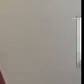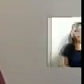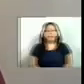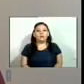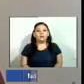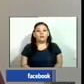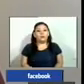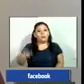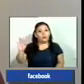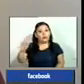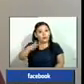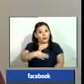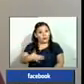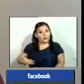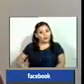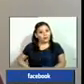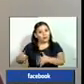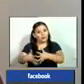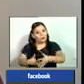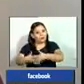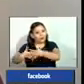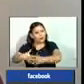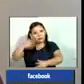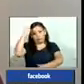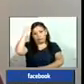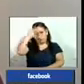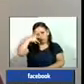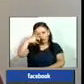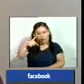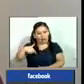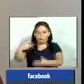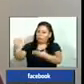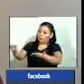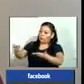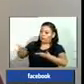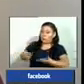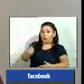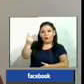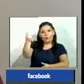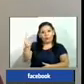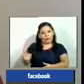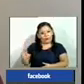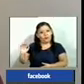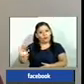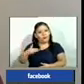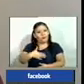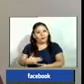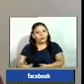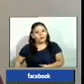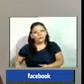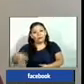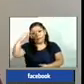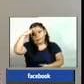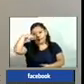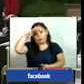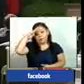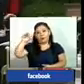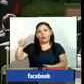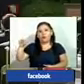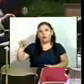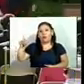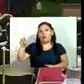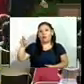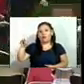el presidente de los Estados Unidos Donald Trump recibió hoy a su par de México Andrés Manuel López Obrador en